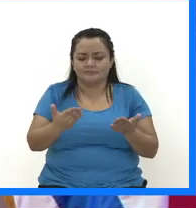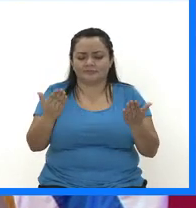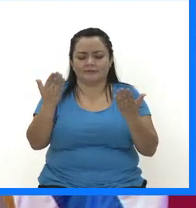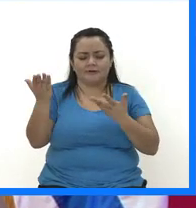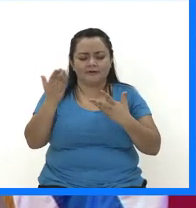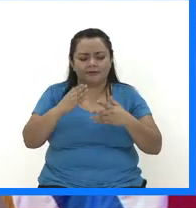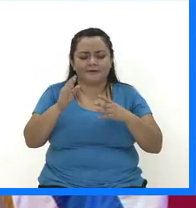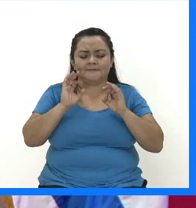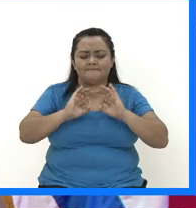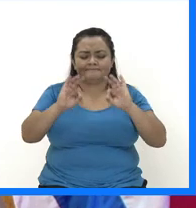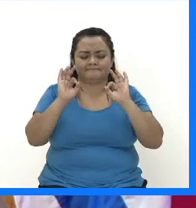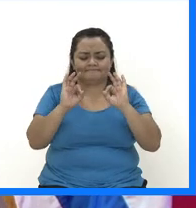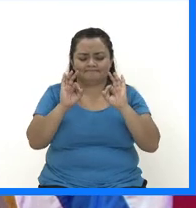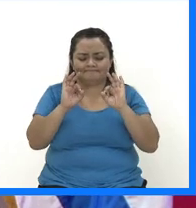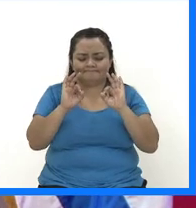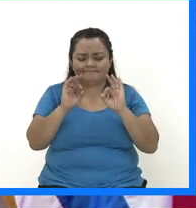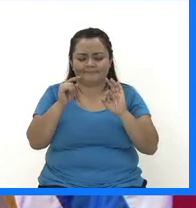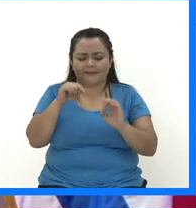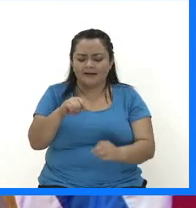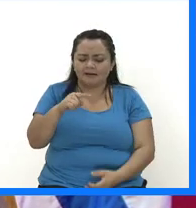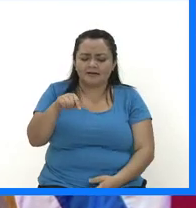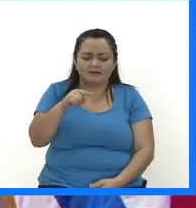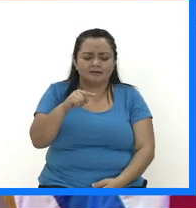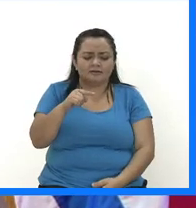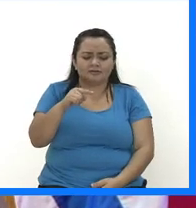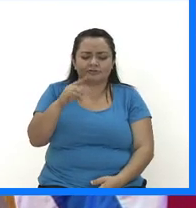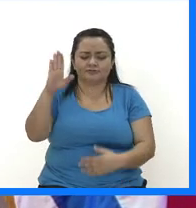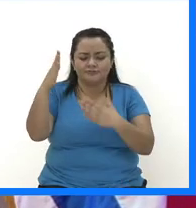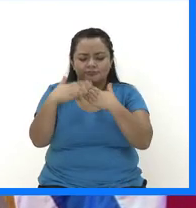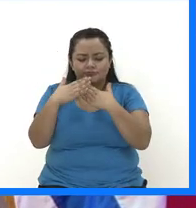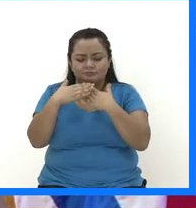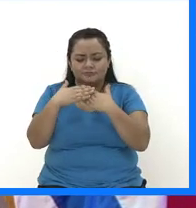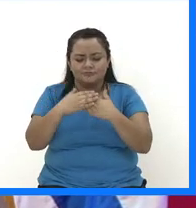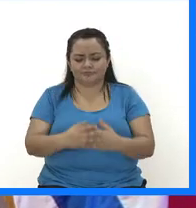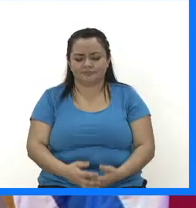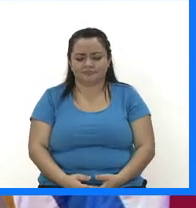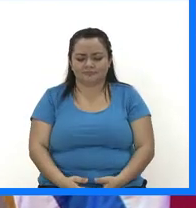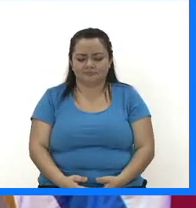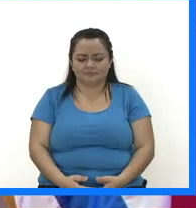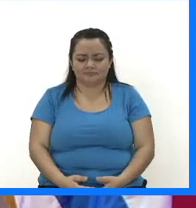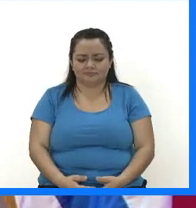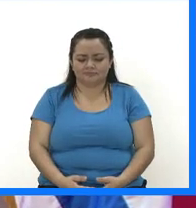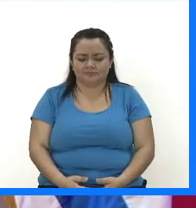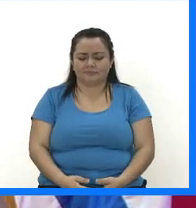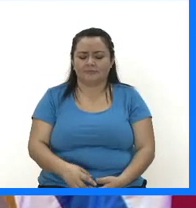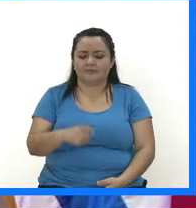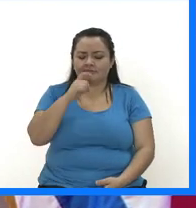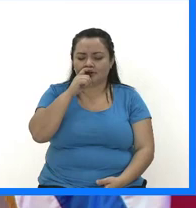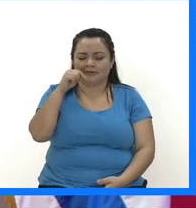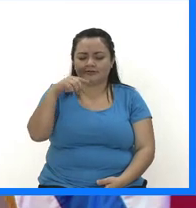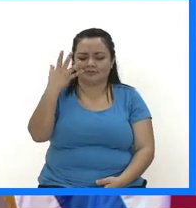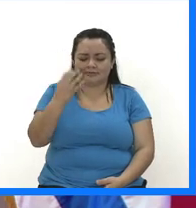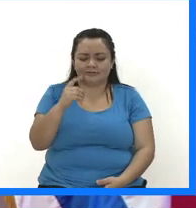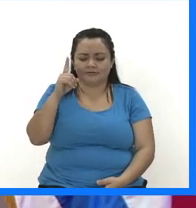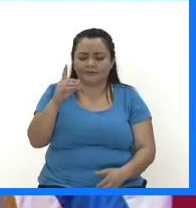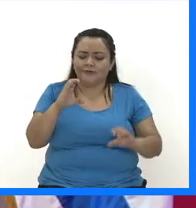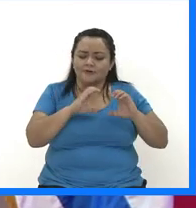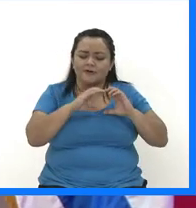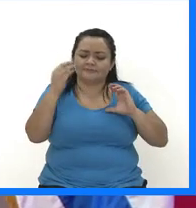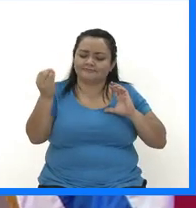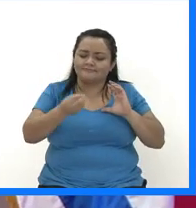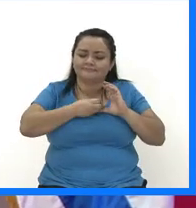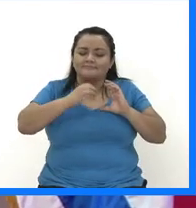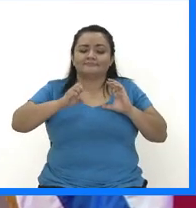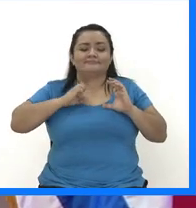nos ayudan a bien esto es a los que conforme a su propósito son llamados padre el día de hoy quiero que animes corazones